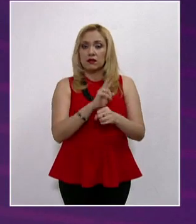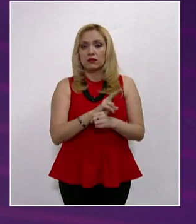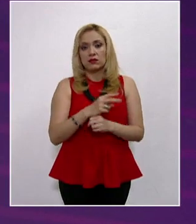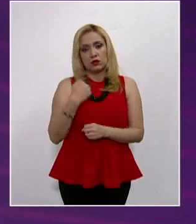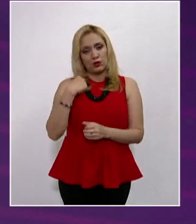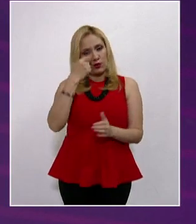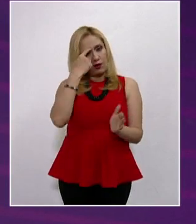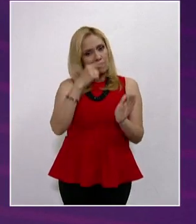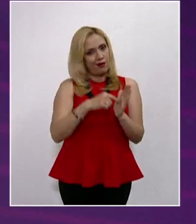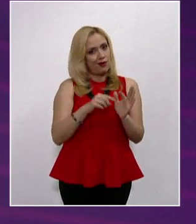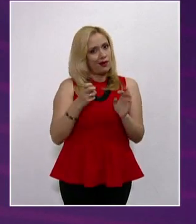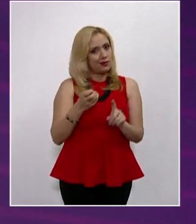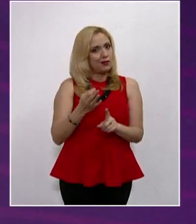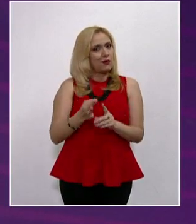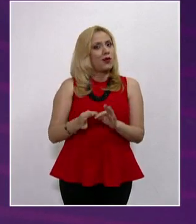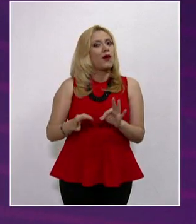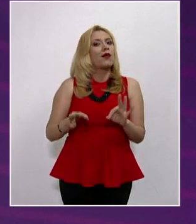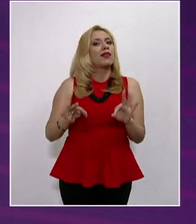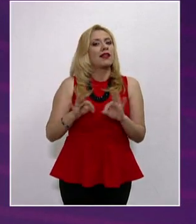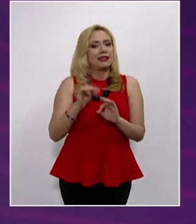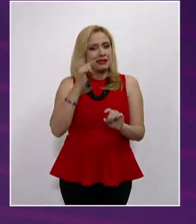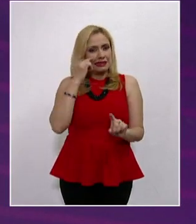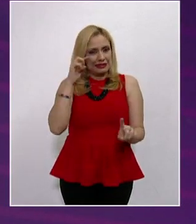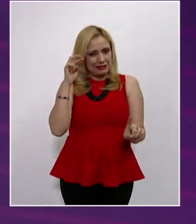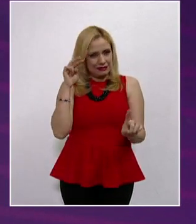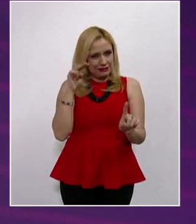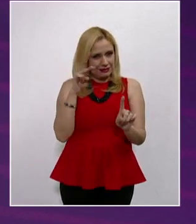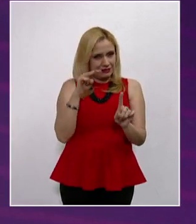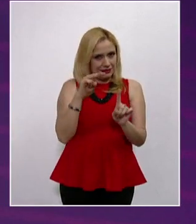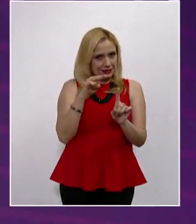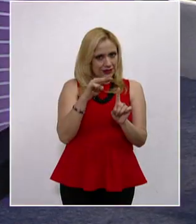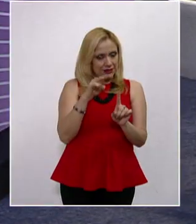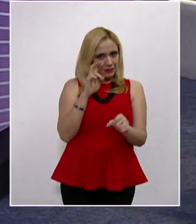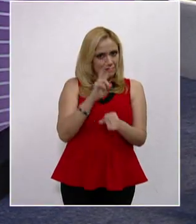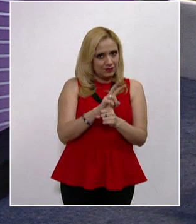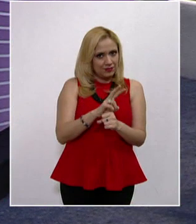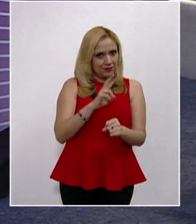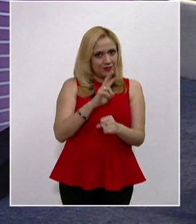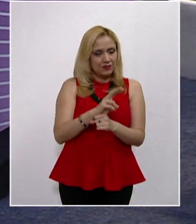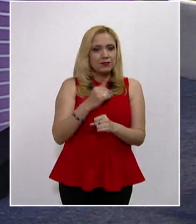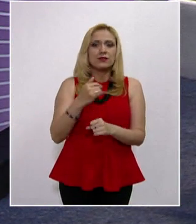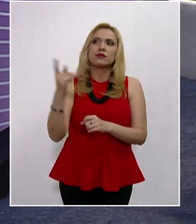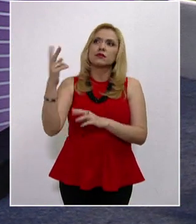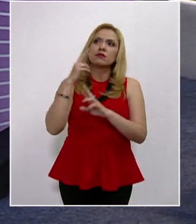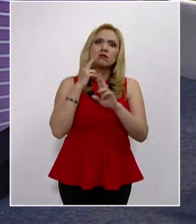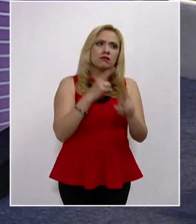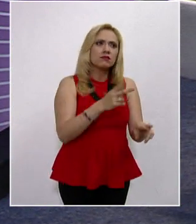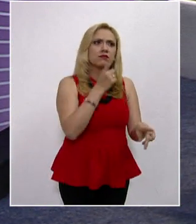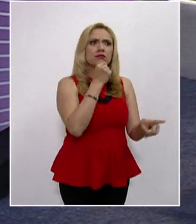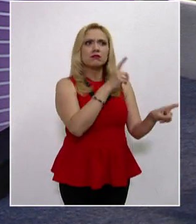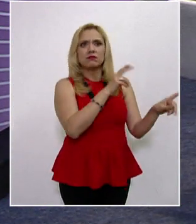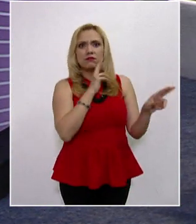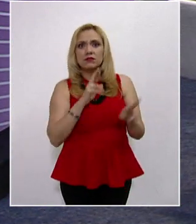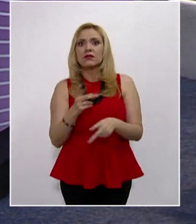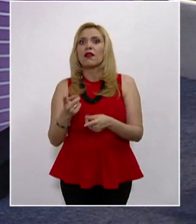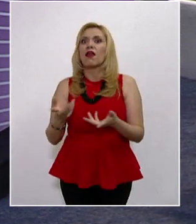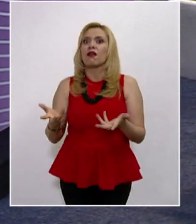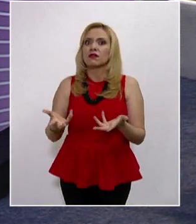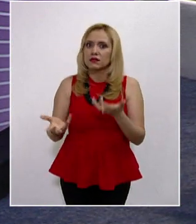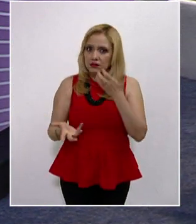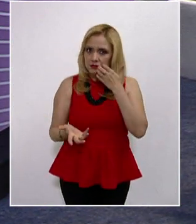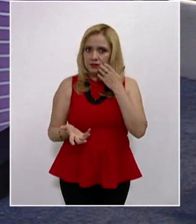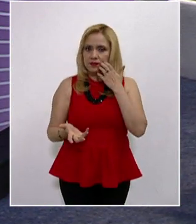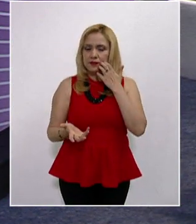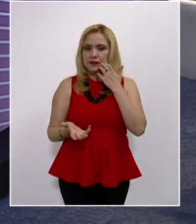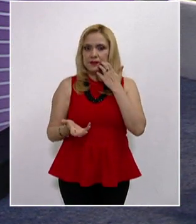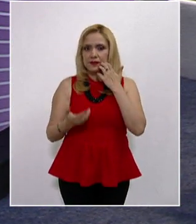ser un momento clave. Creo que va a ser clave también la respuesta de las instancias de procuración de justicia. Lo que hemos visto